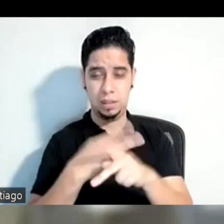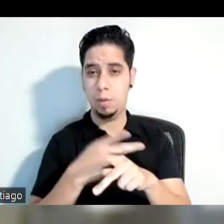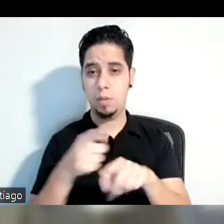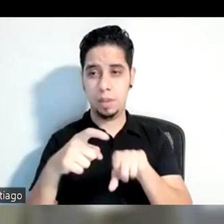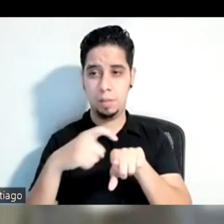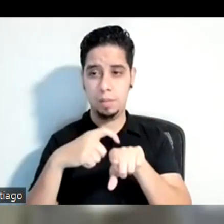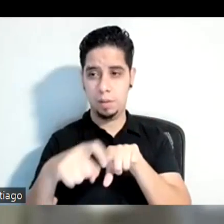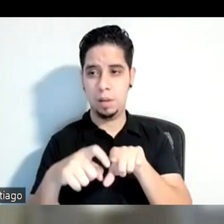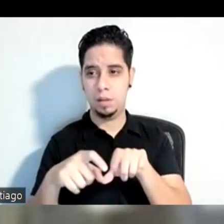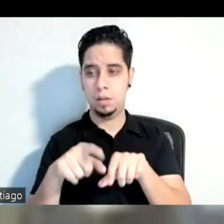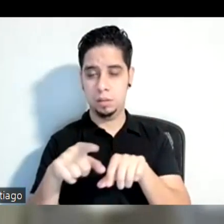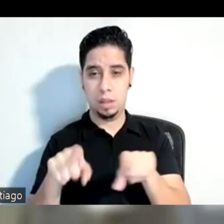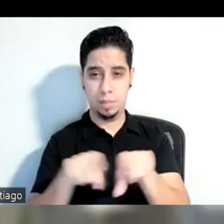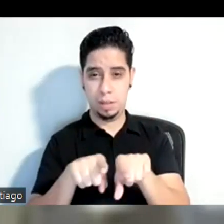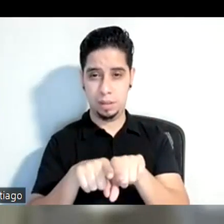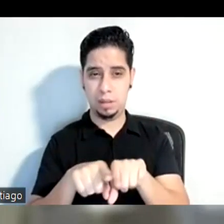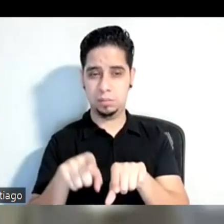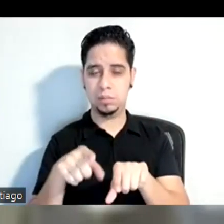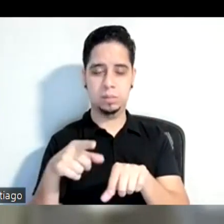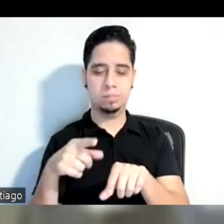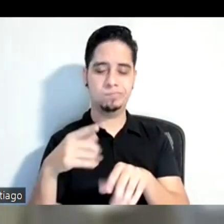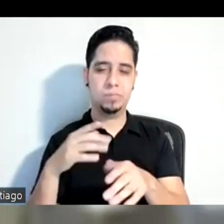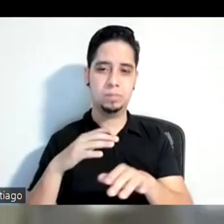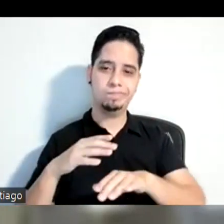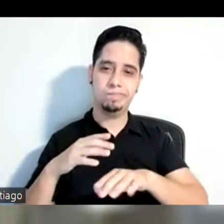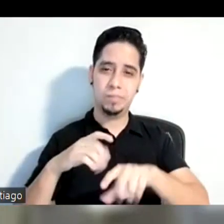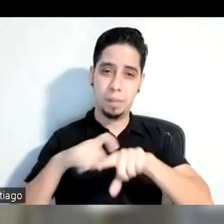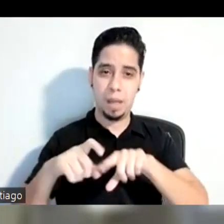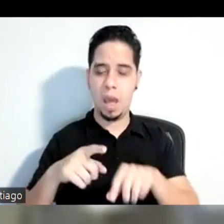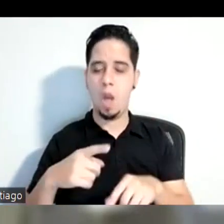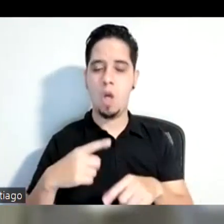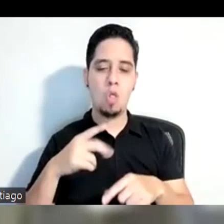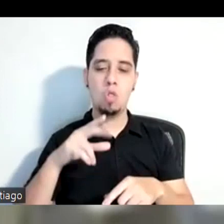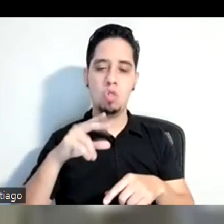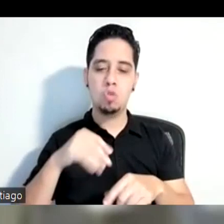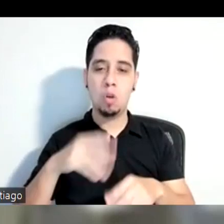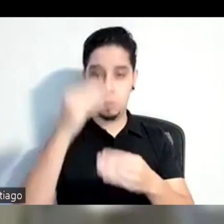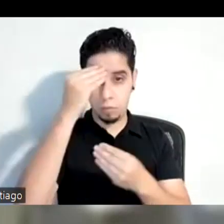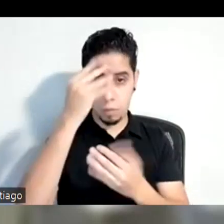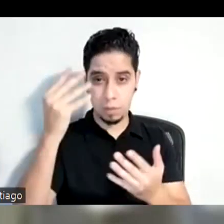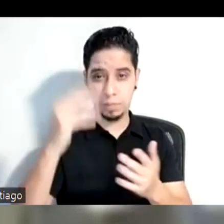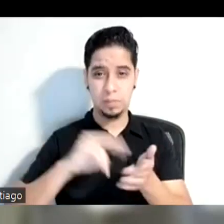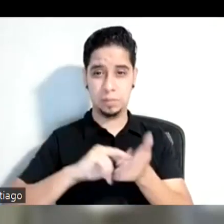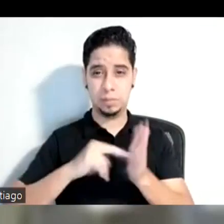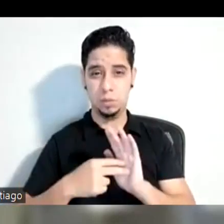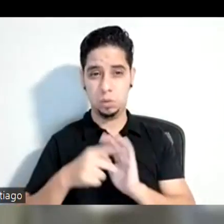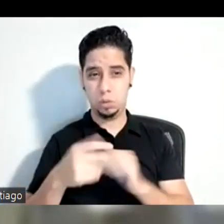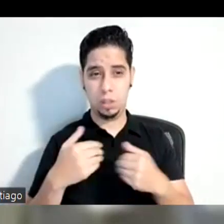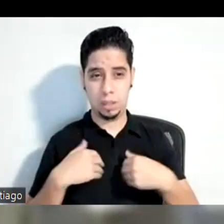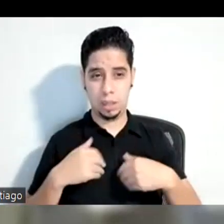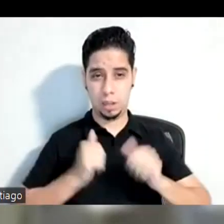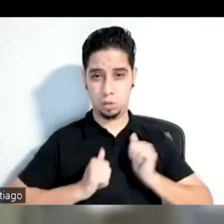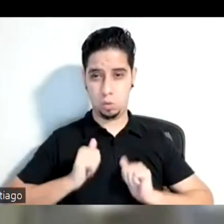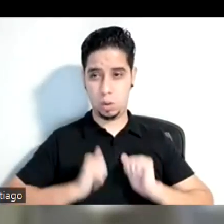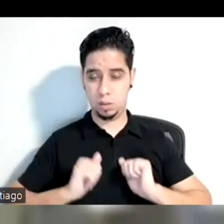sea do not announce, especialmente, por ejemplo, cuando es el banco. ¿Qué significa? que entonces tú estás llamando como si fuera esa persona. ¿Tú sabes cuando